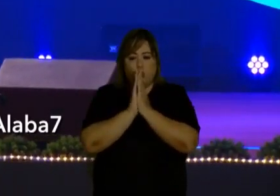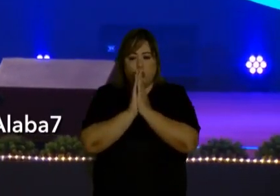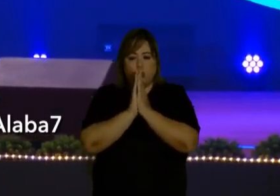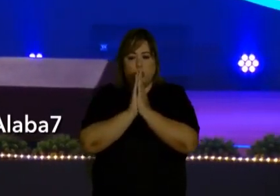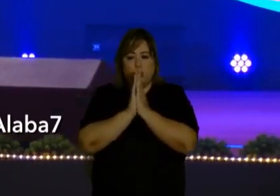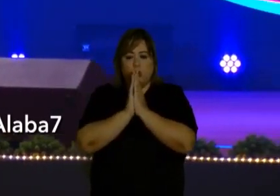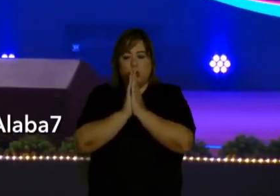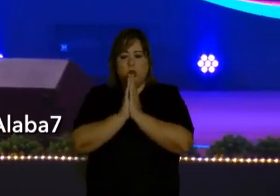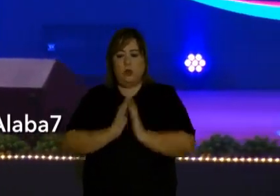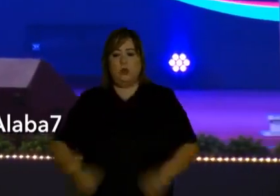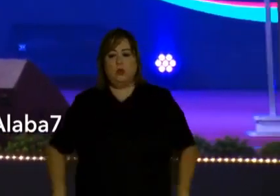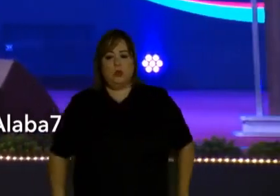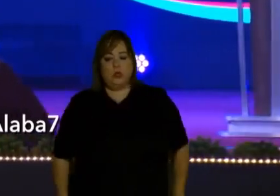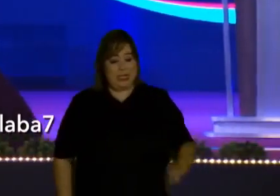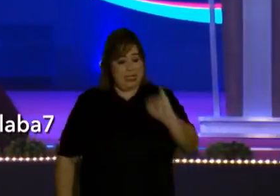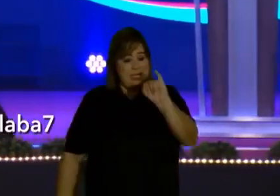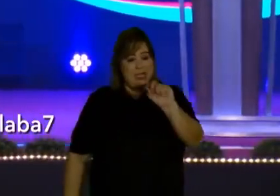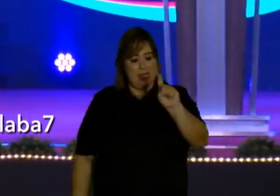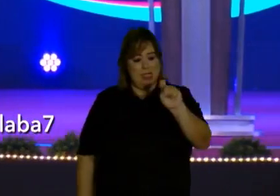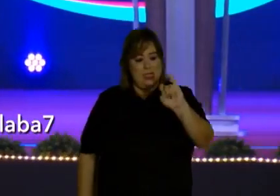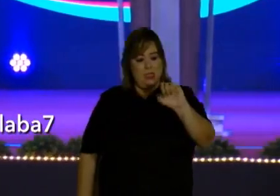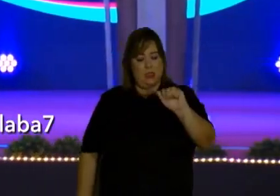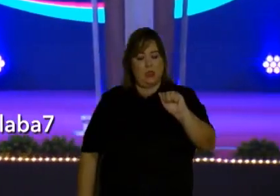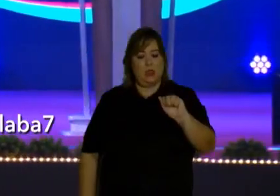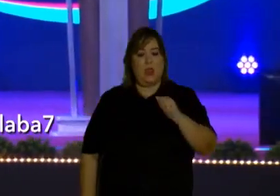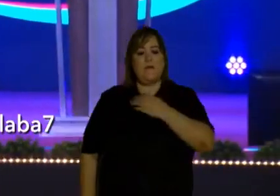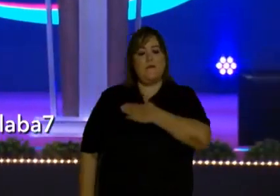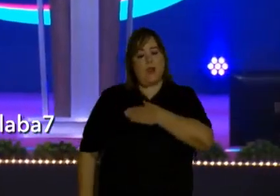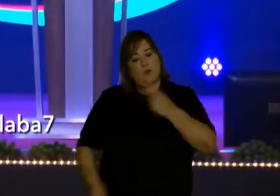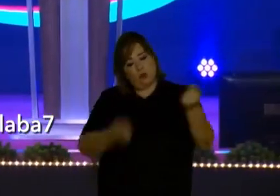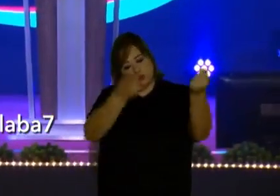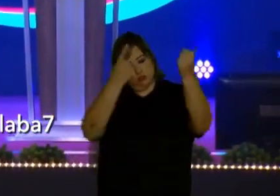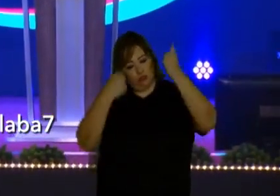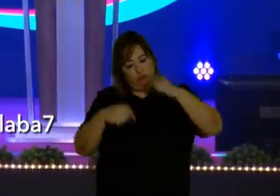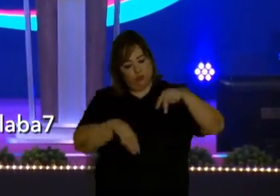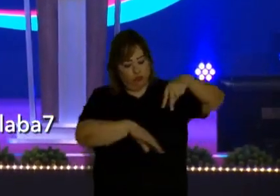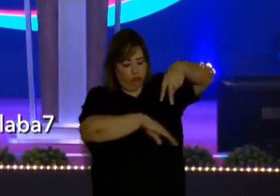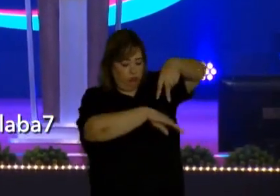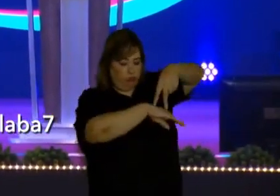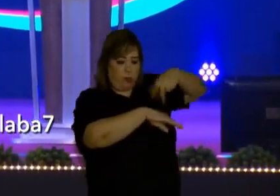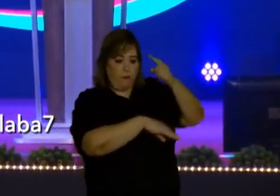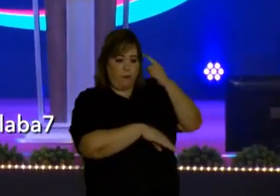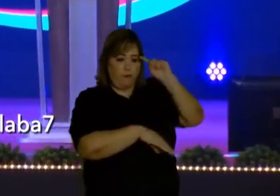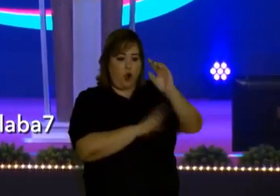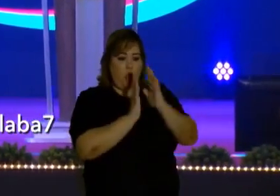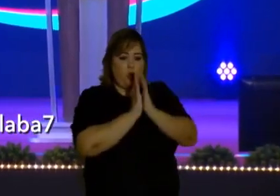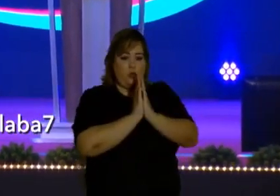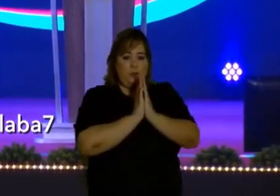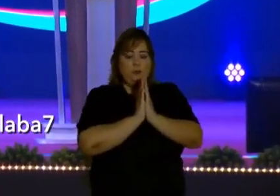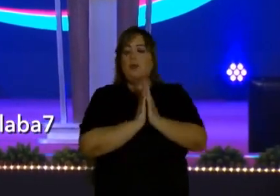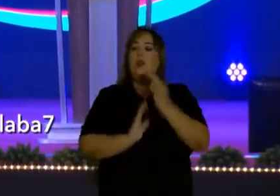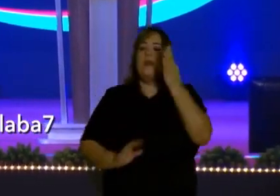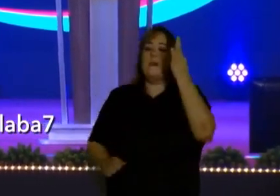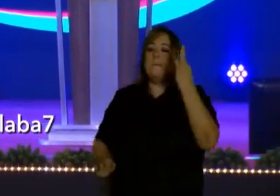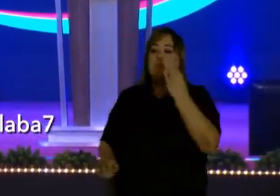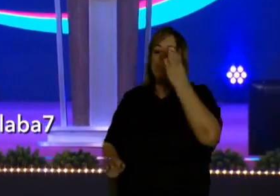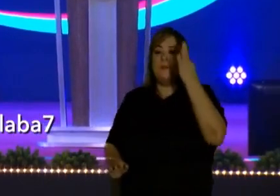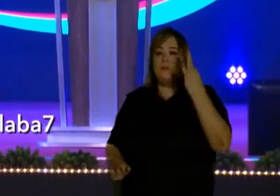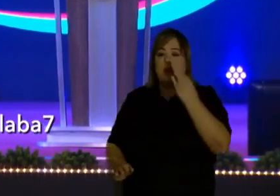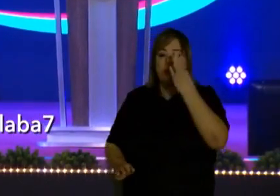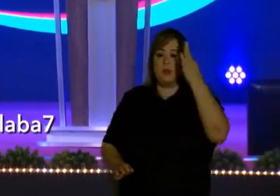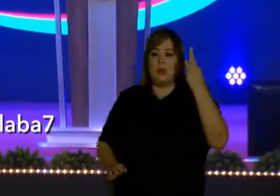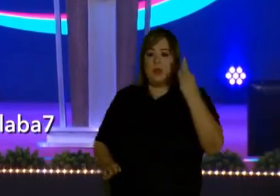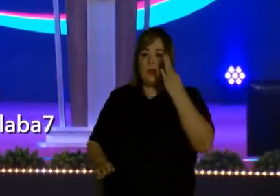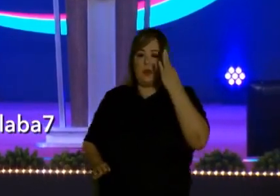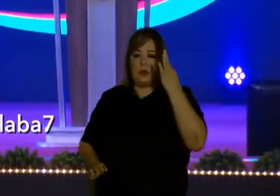subiendo para que usted haga la oración de... por los enfermos y las peticiones. Entonces, escuche bien, los viernes, el viernes pasado aquí lo que fue una